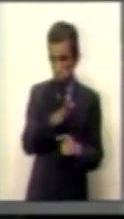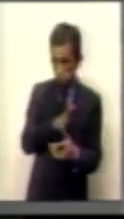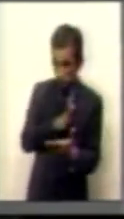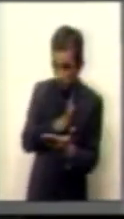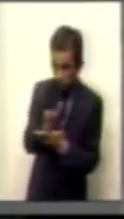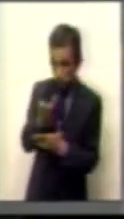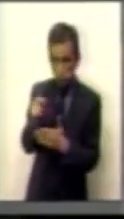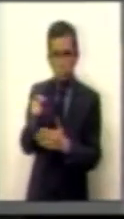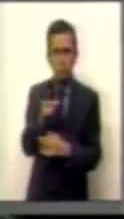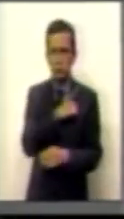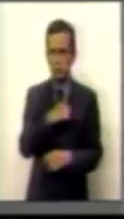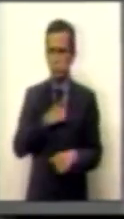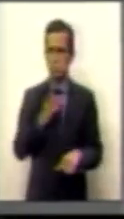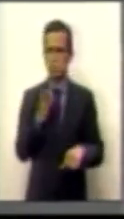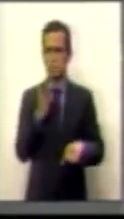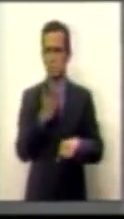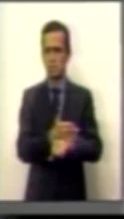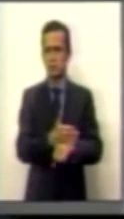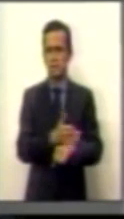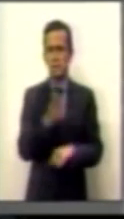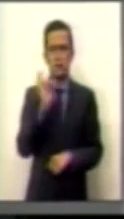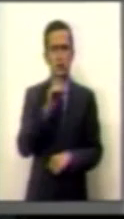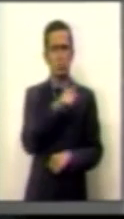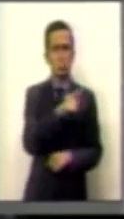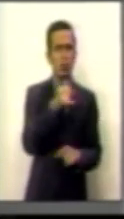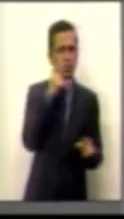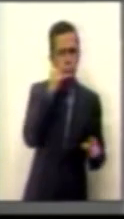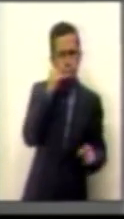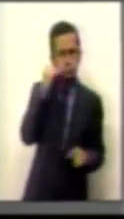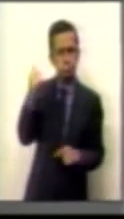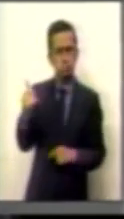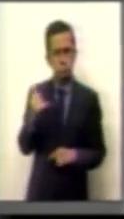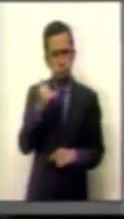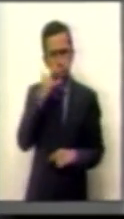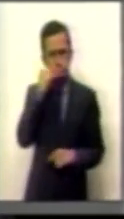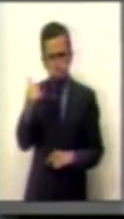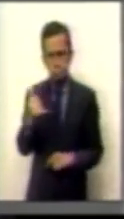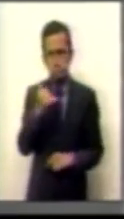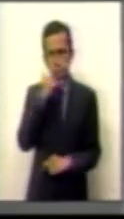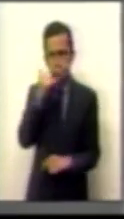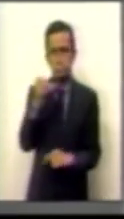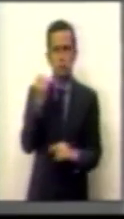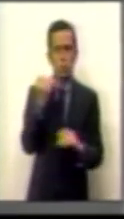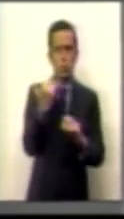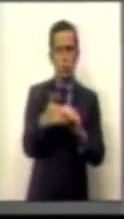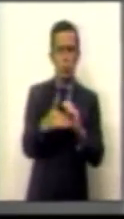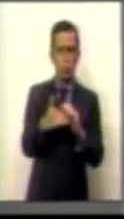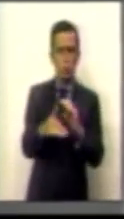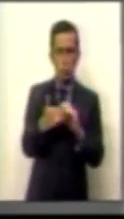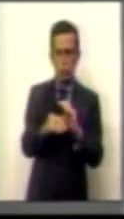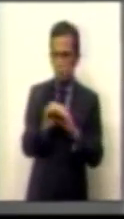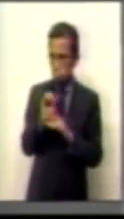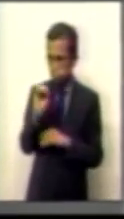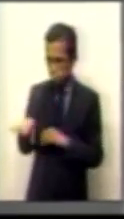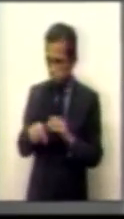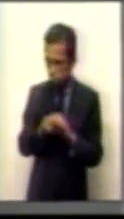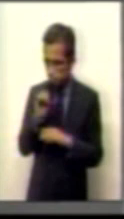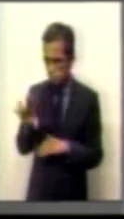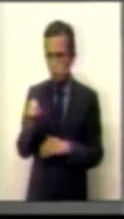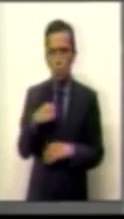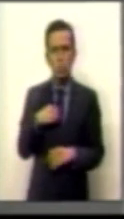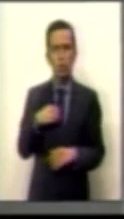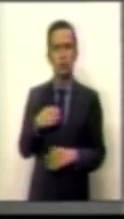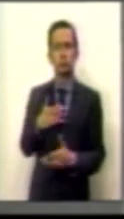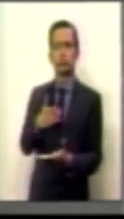extorsión. El hecho de hablar por teléfono, enviar correos electrónicos o hacer cobros extrajudiciales en